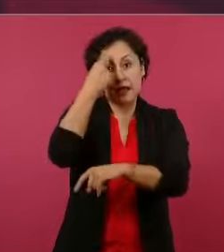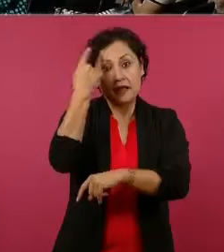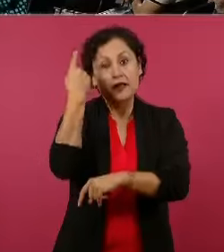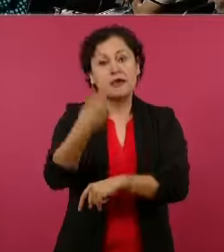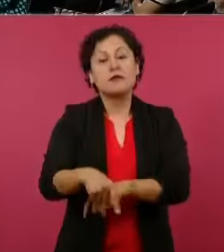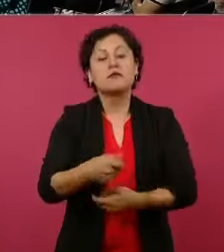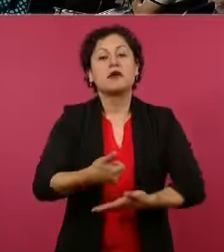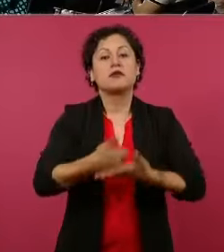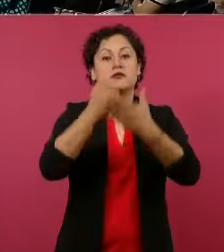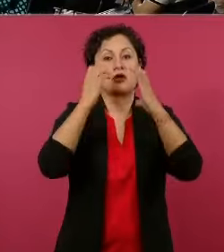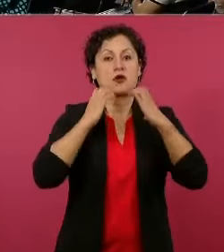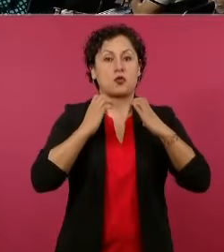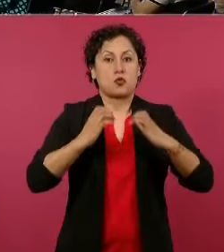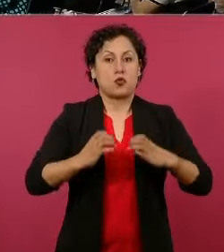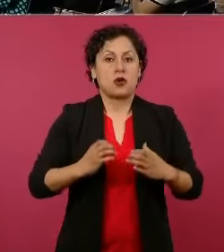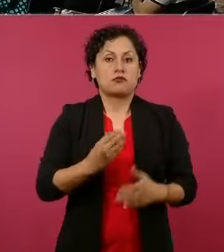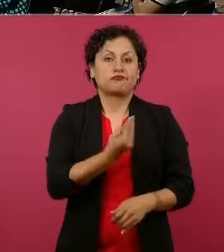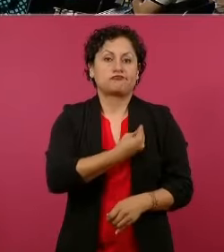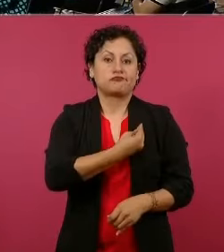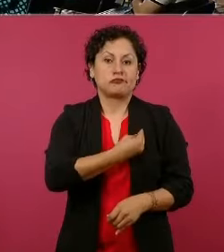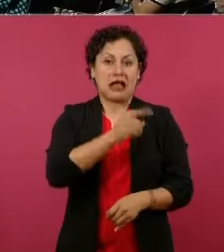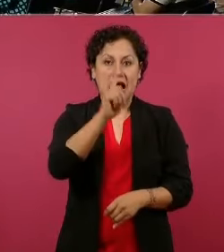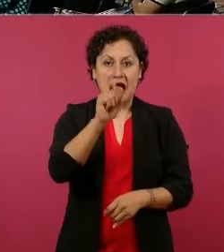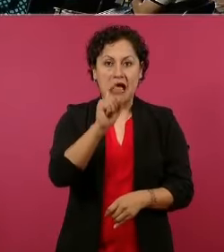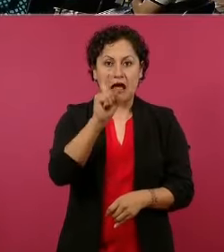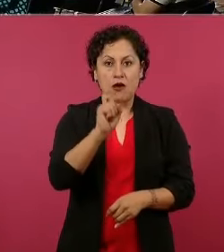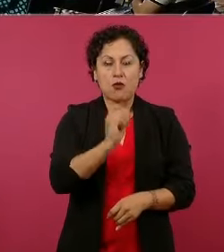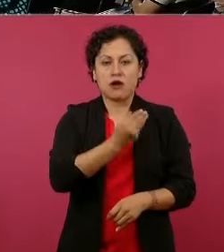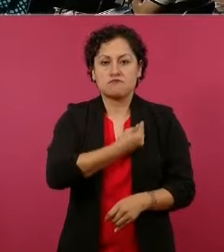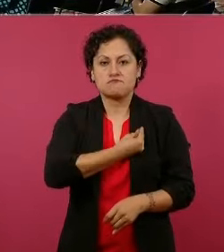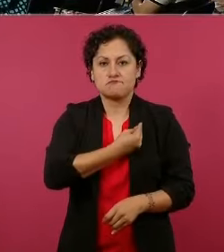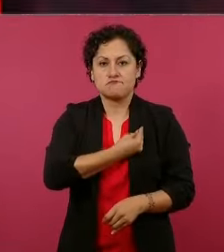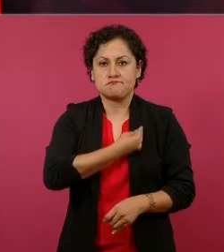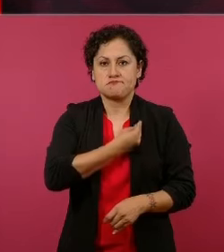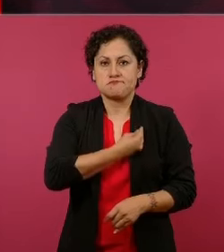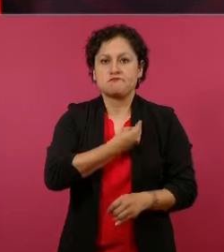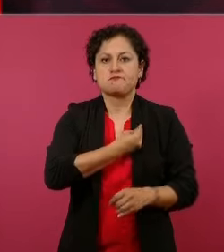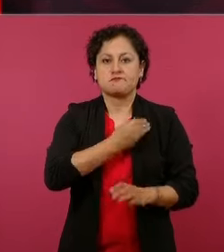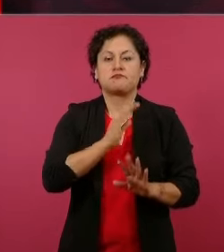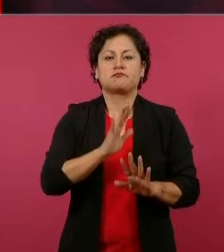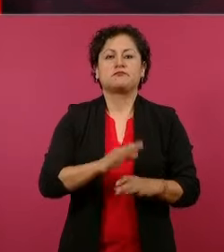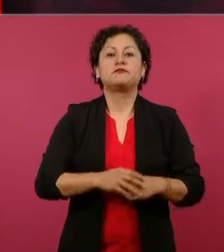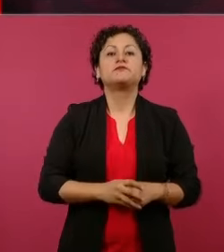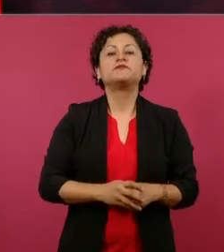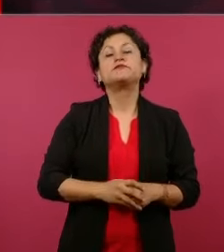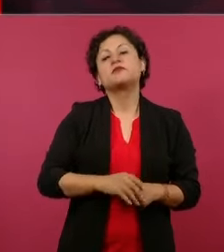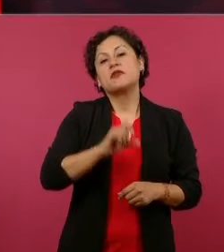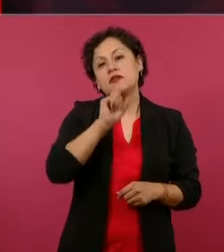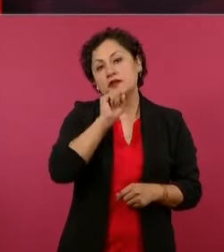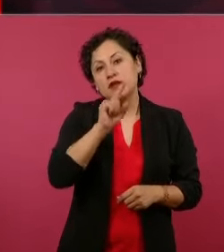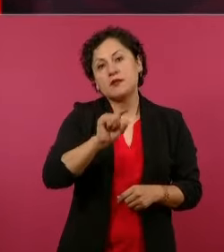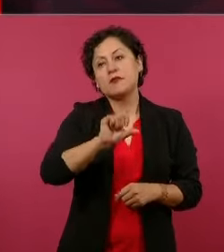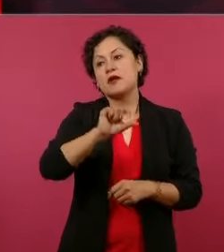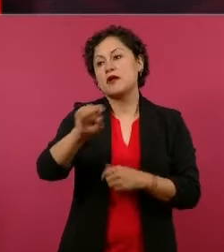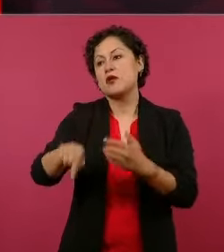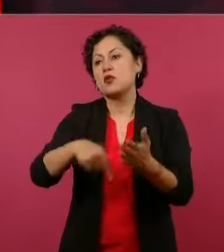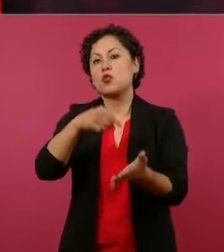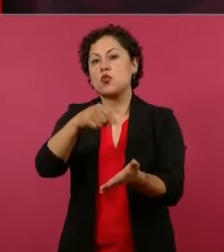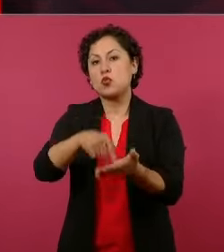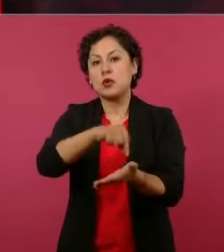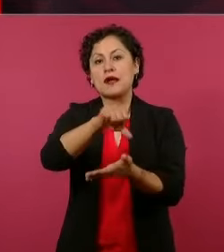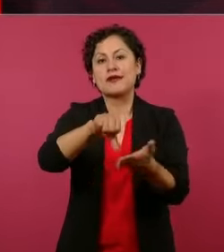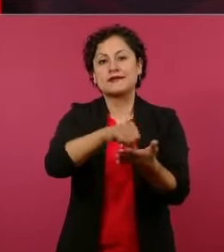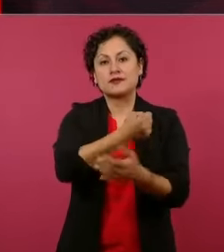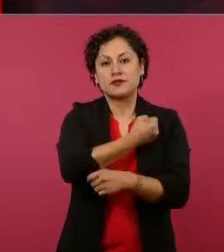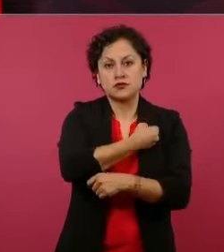mismo de de no deshidratarse y y lo que se ha hecho también es en todos los centros de salud y también en unidades